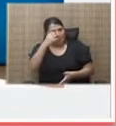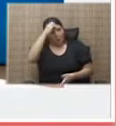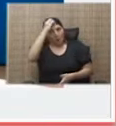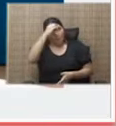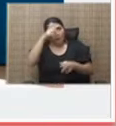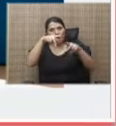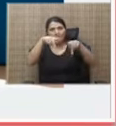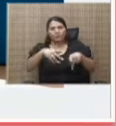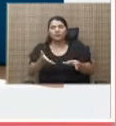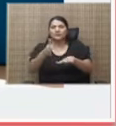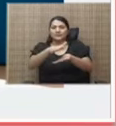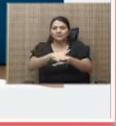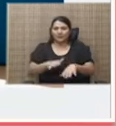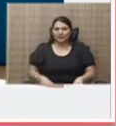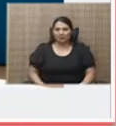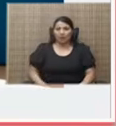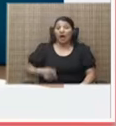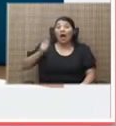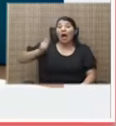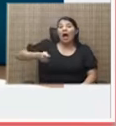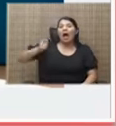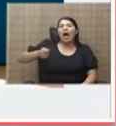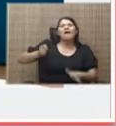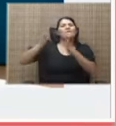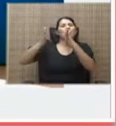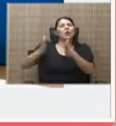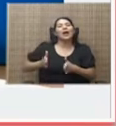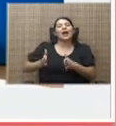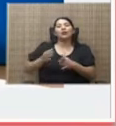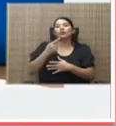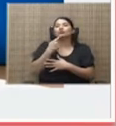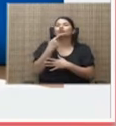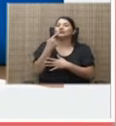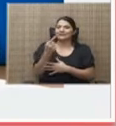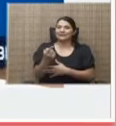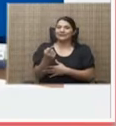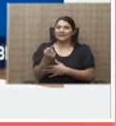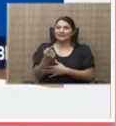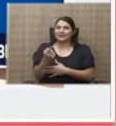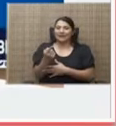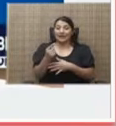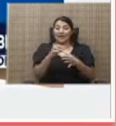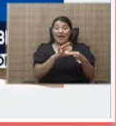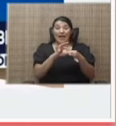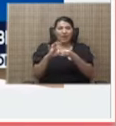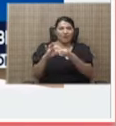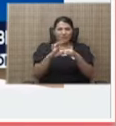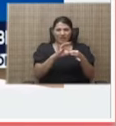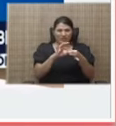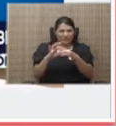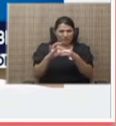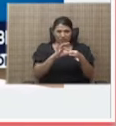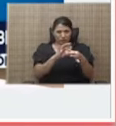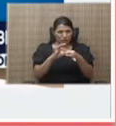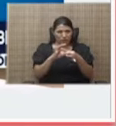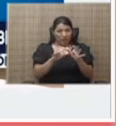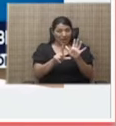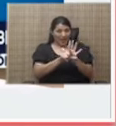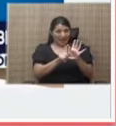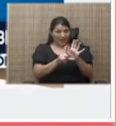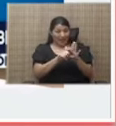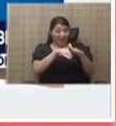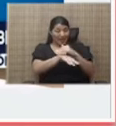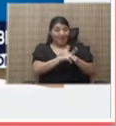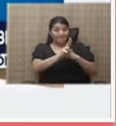abogados catalogan como un descuido inaceptable Y vergonzoso el vínculo legal en una misma sociedad anónima que tiene el